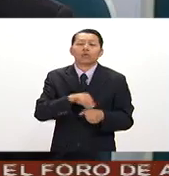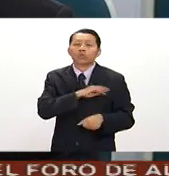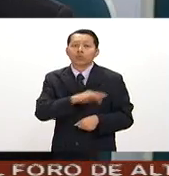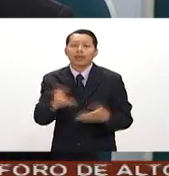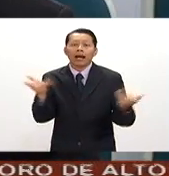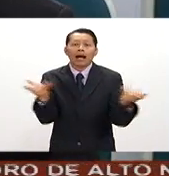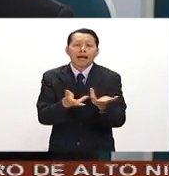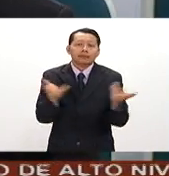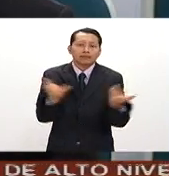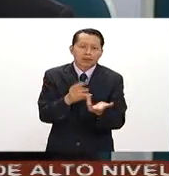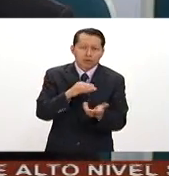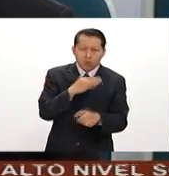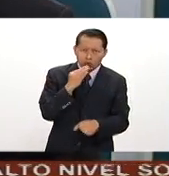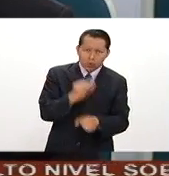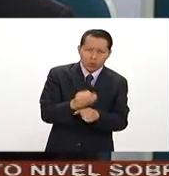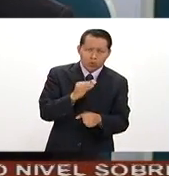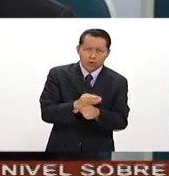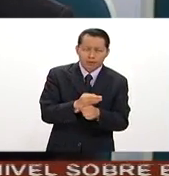generando